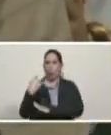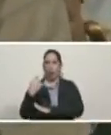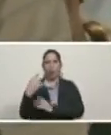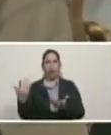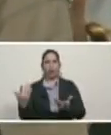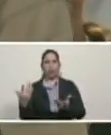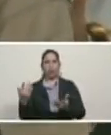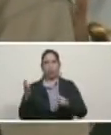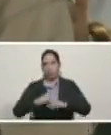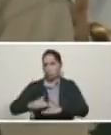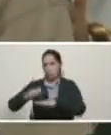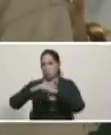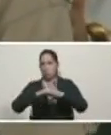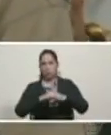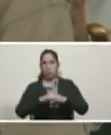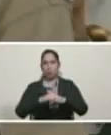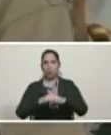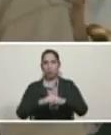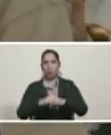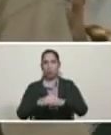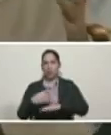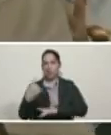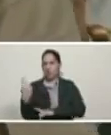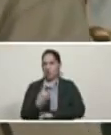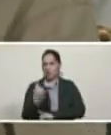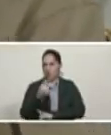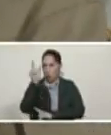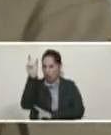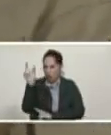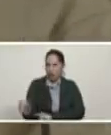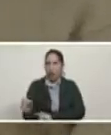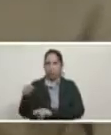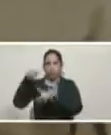corresponde la soledad y la derrota.